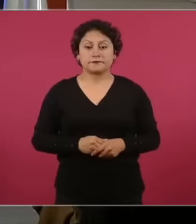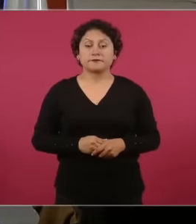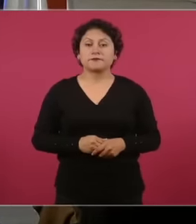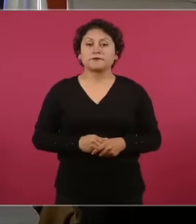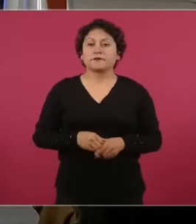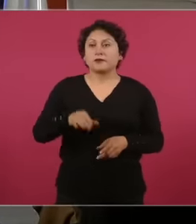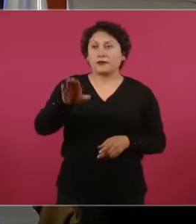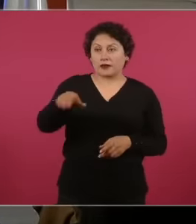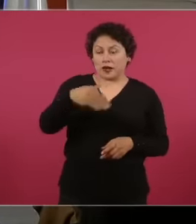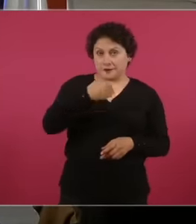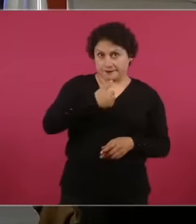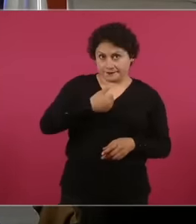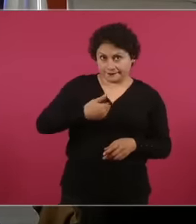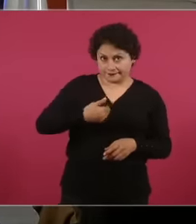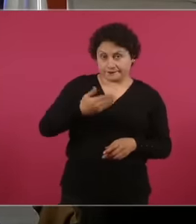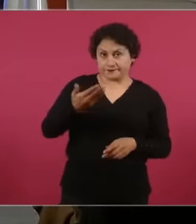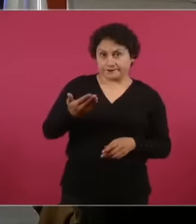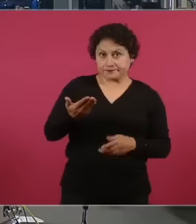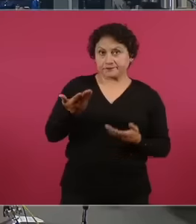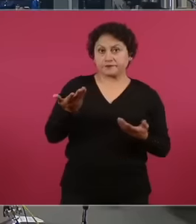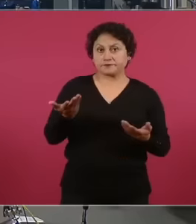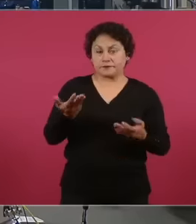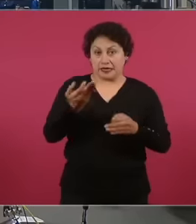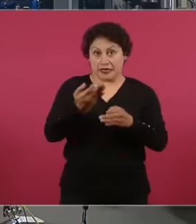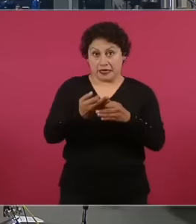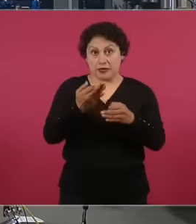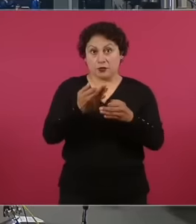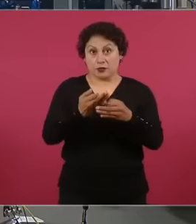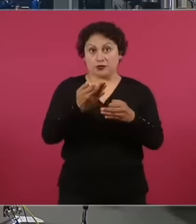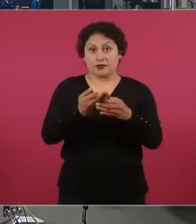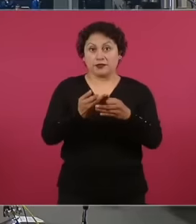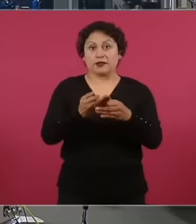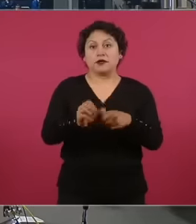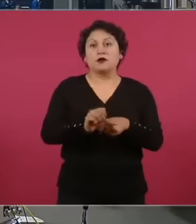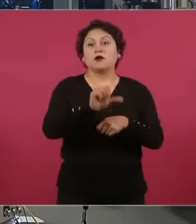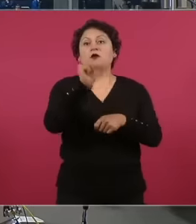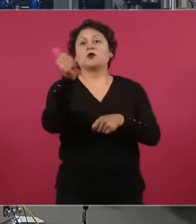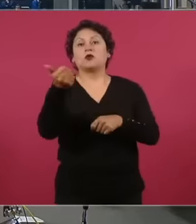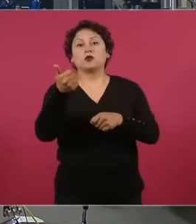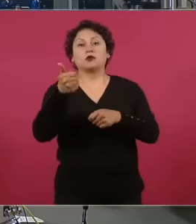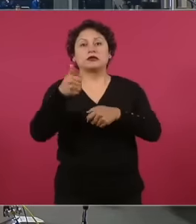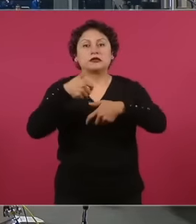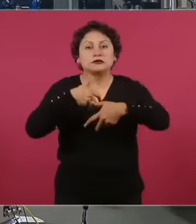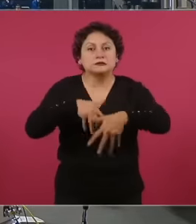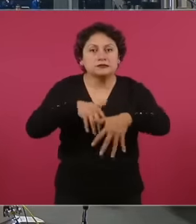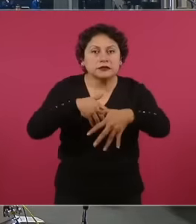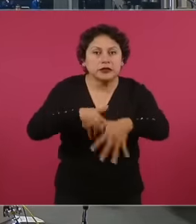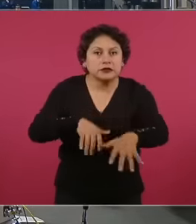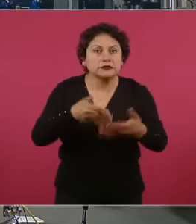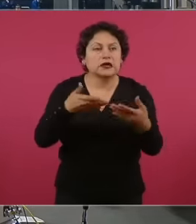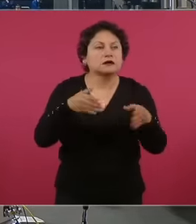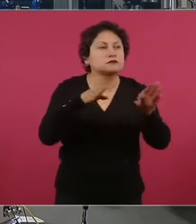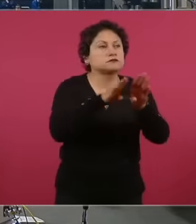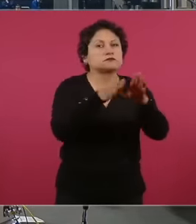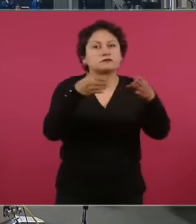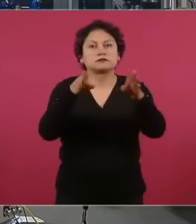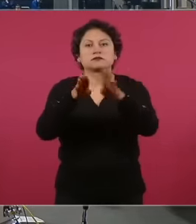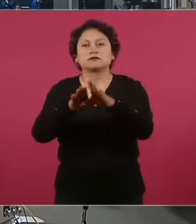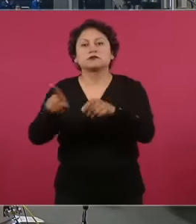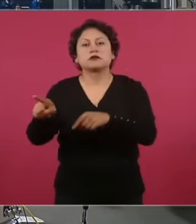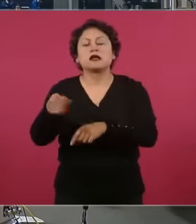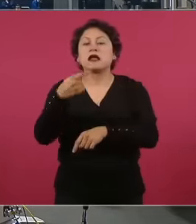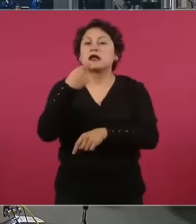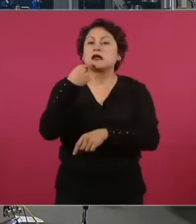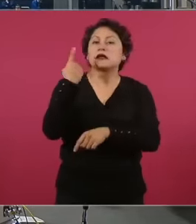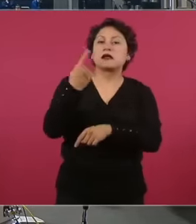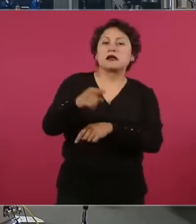Presidente, entonces usted con estos bloqueos, bueno, con los bloqueos de las otras marchas también y de los recursos legales, ¿no observa